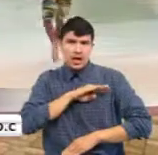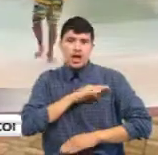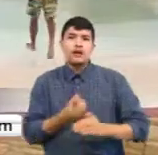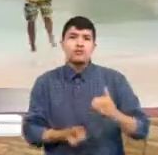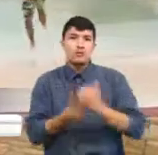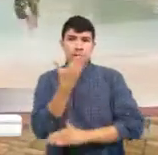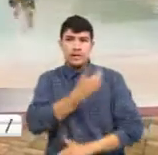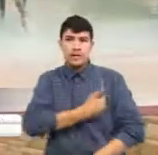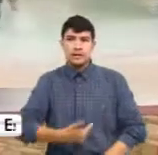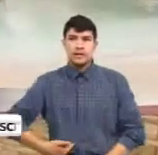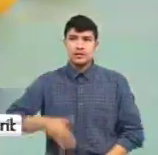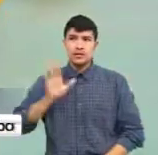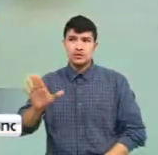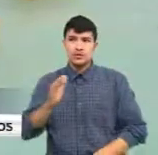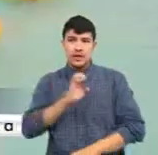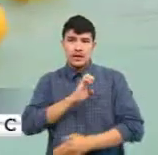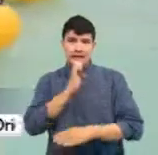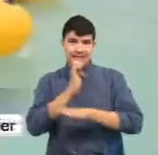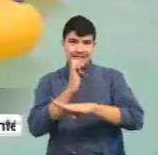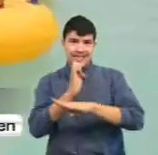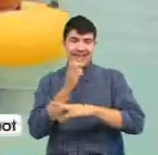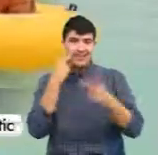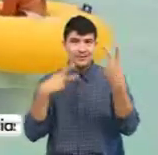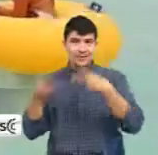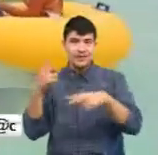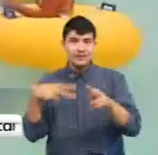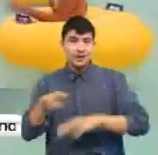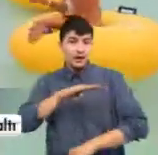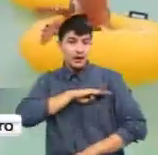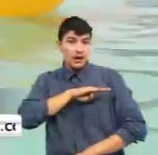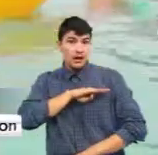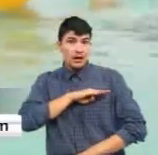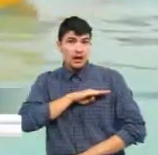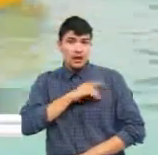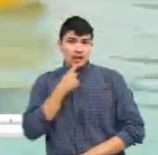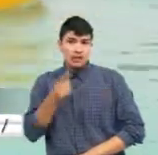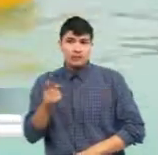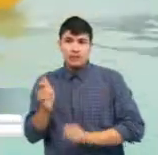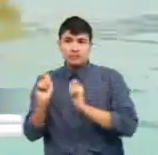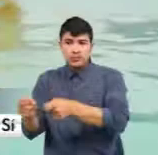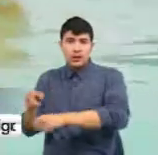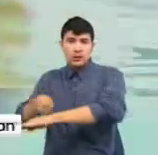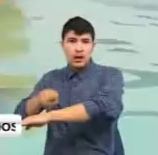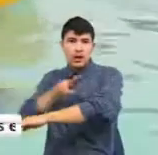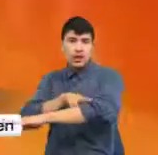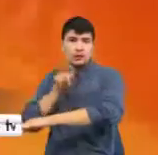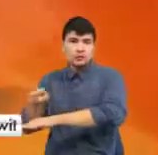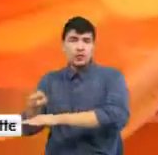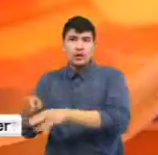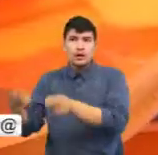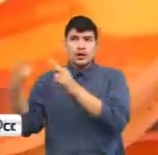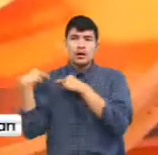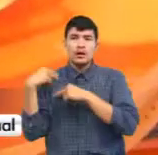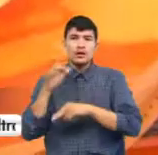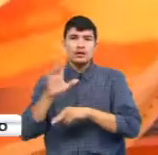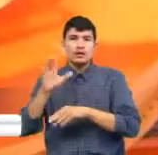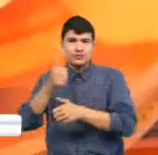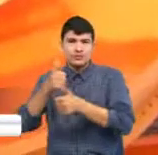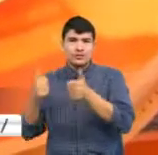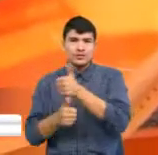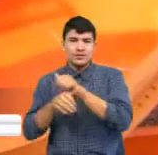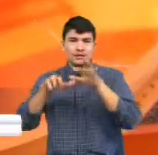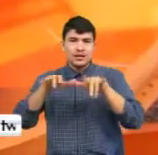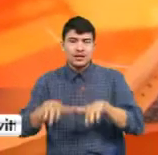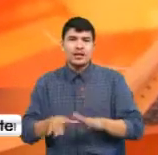nuevo presidente de la entidad turística. De inmediato, el mandatario local designó como su delegado ante este cargo al subsecretario de